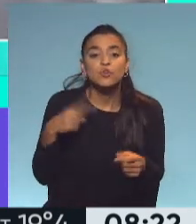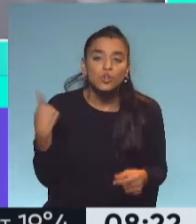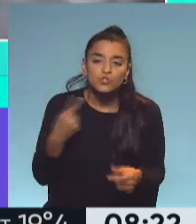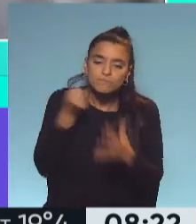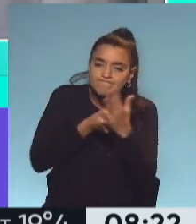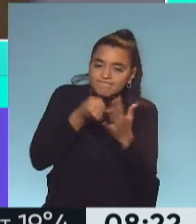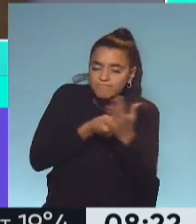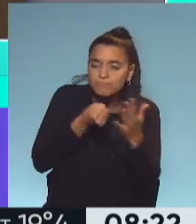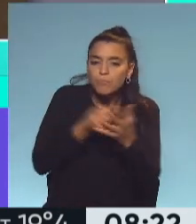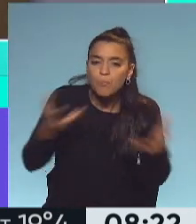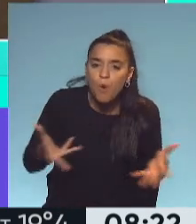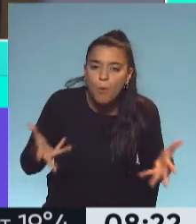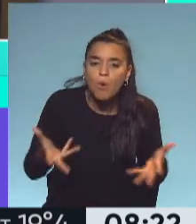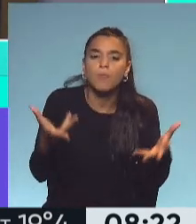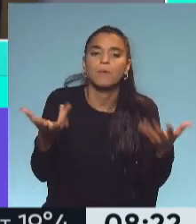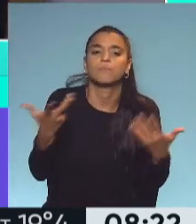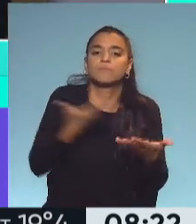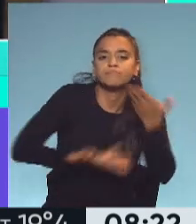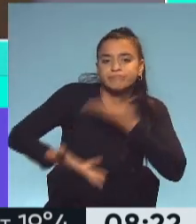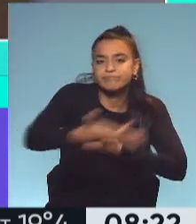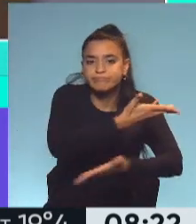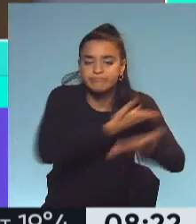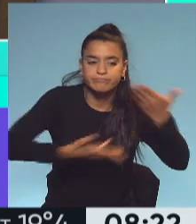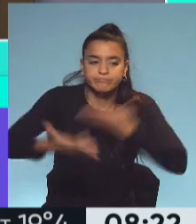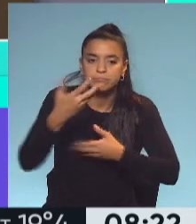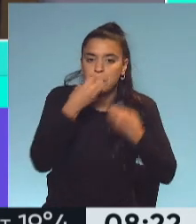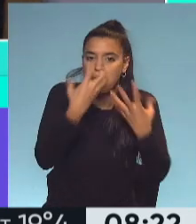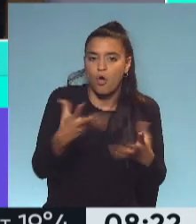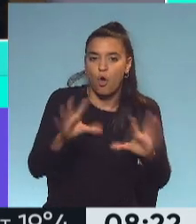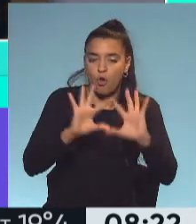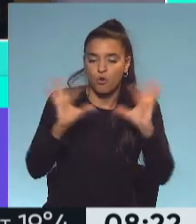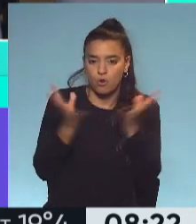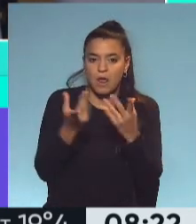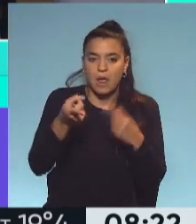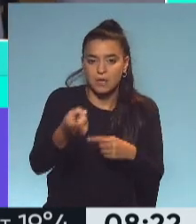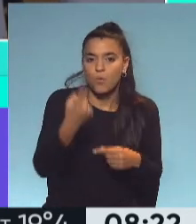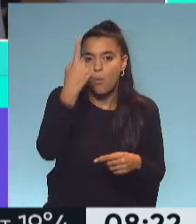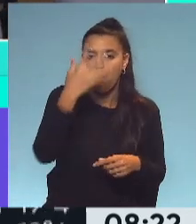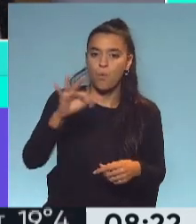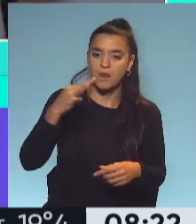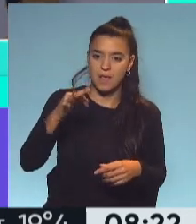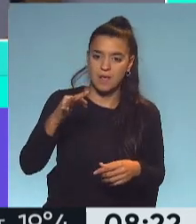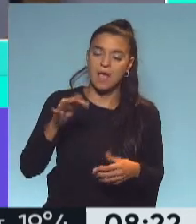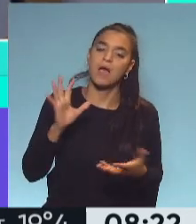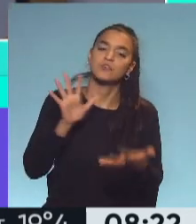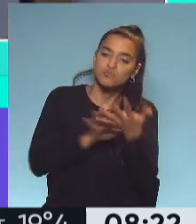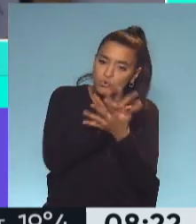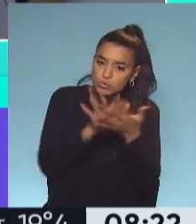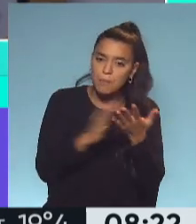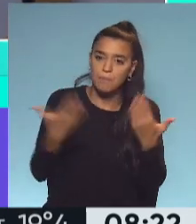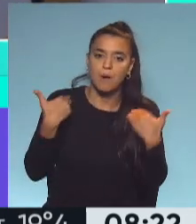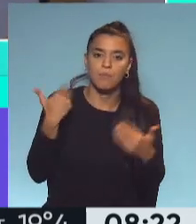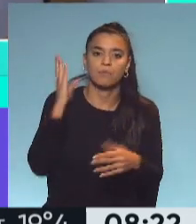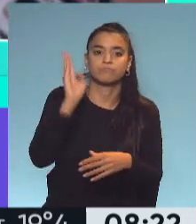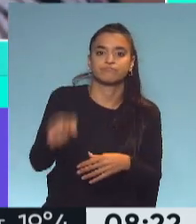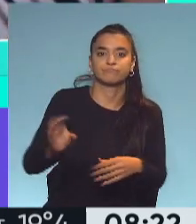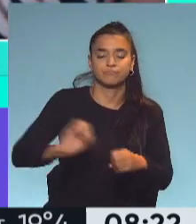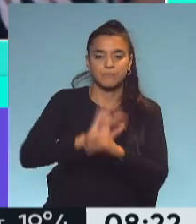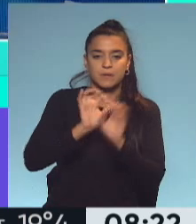intentar promover la mayor cooperación posible a nivel global y que esa va a ser la única solución para poder salir de esta